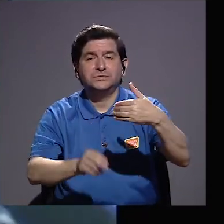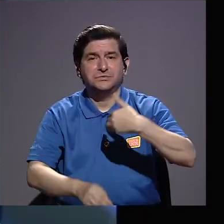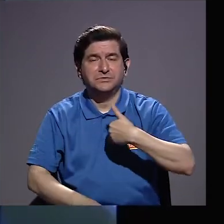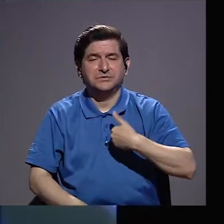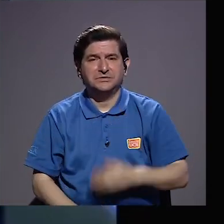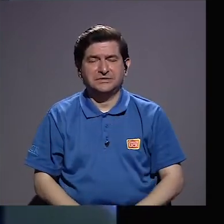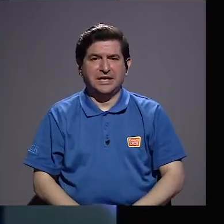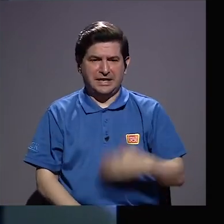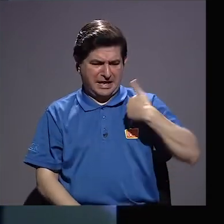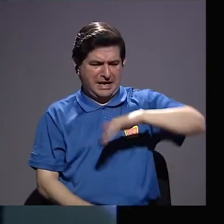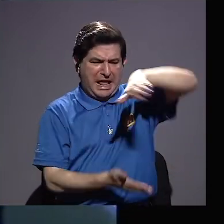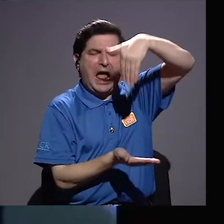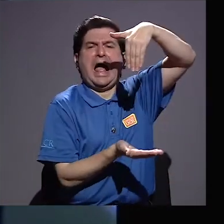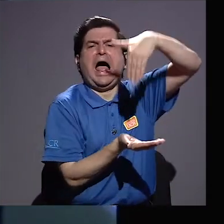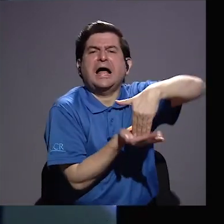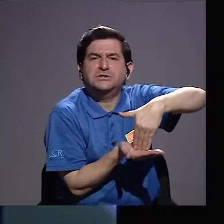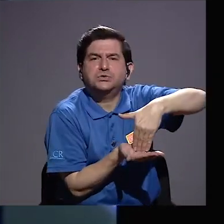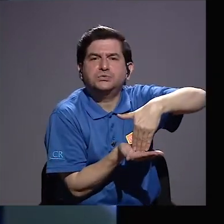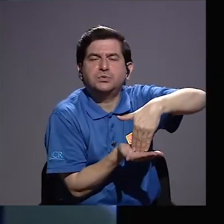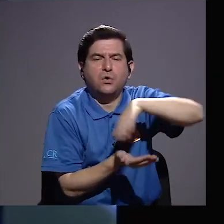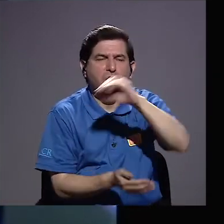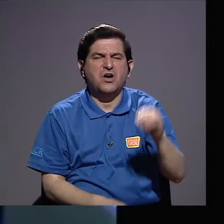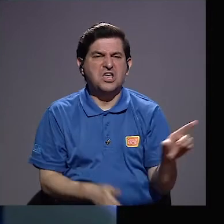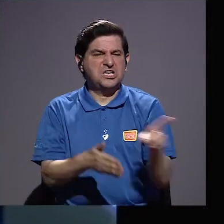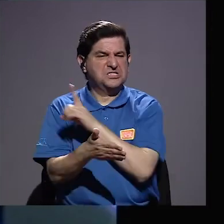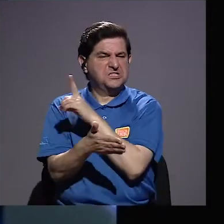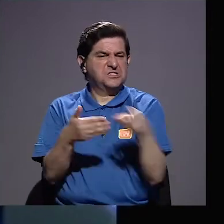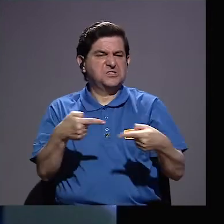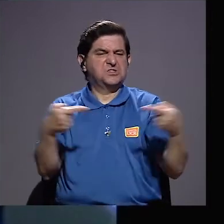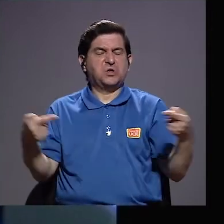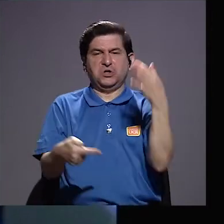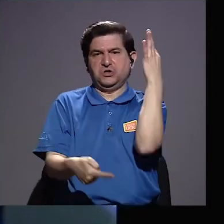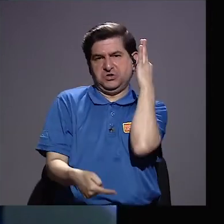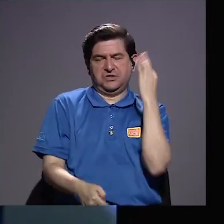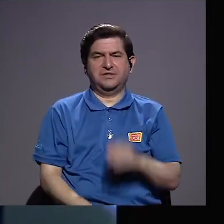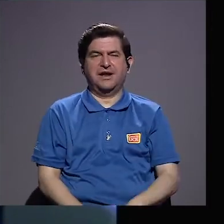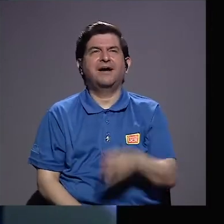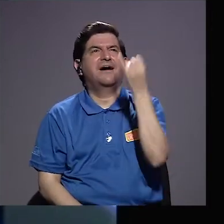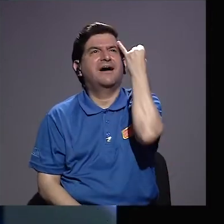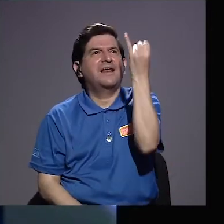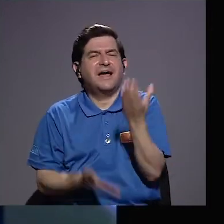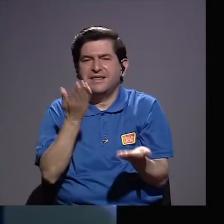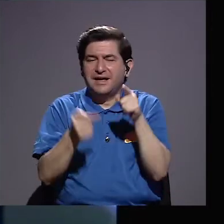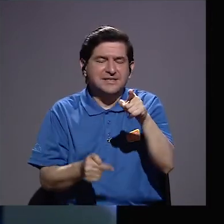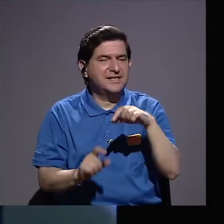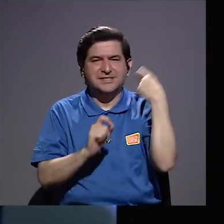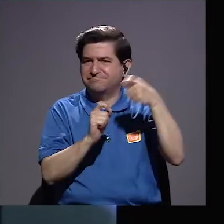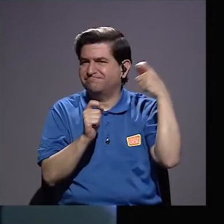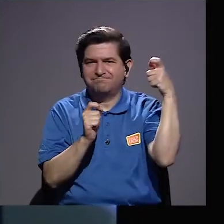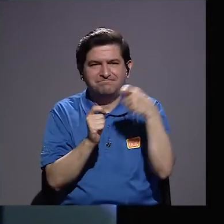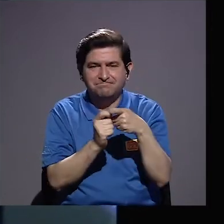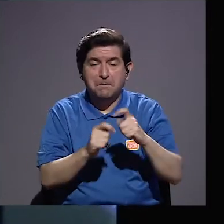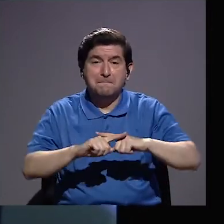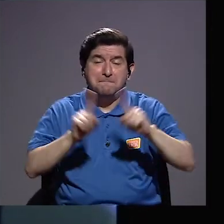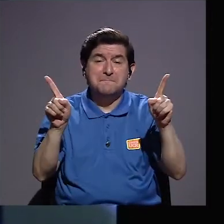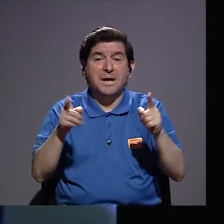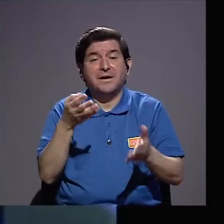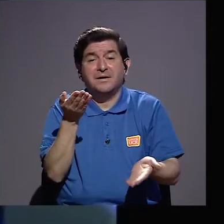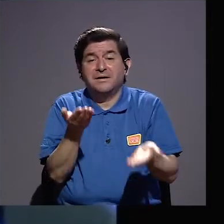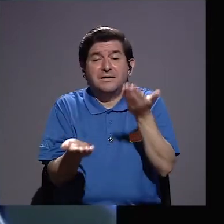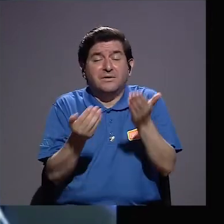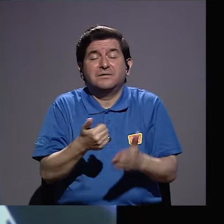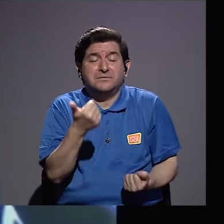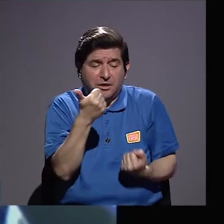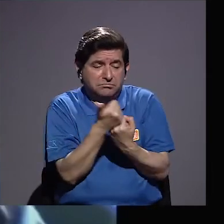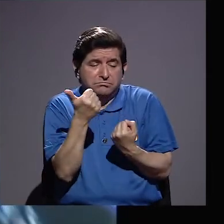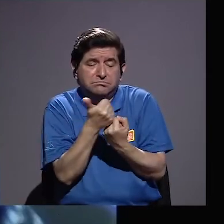resultado el androcentrismo y la discriminación contra las mujeres, aunque la intención no sea así. La intención puede ser